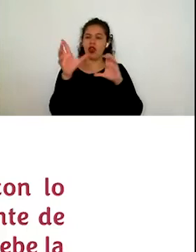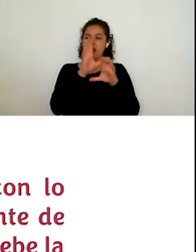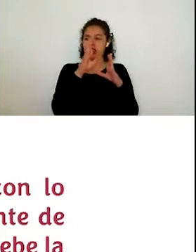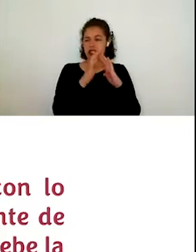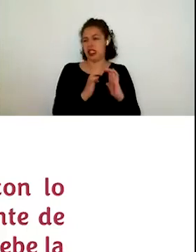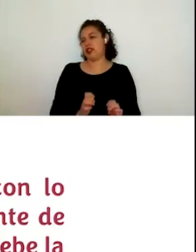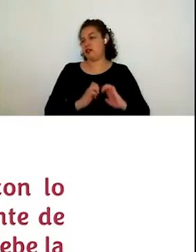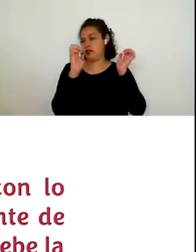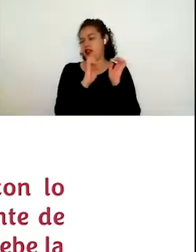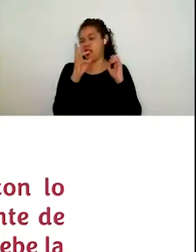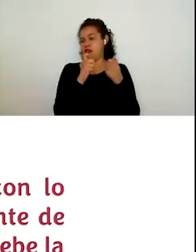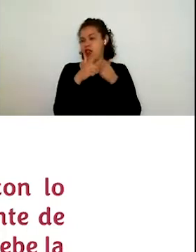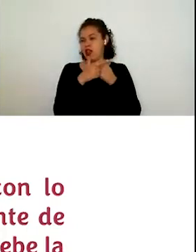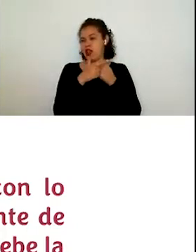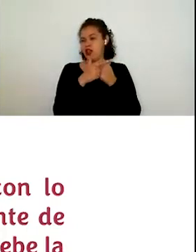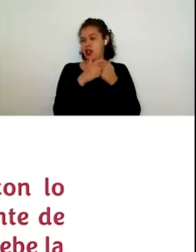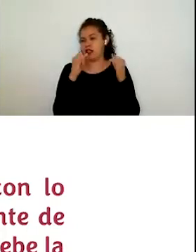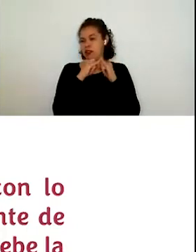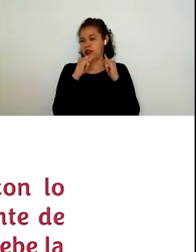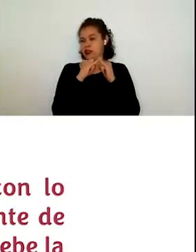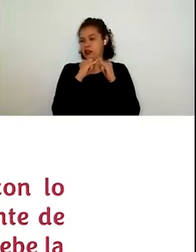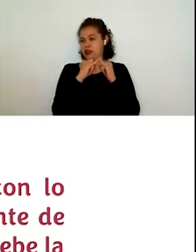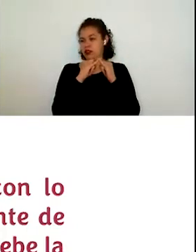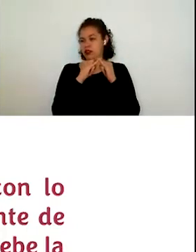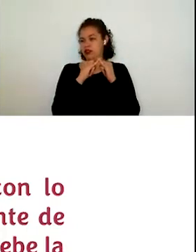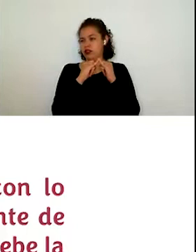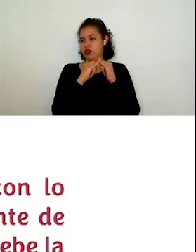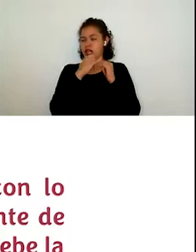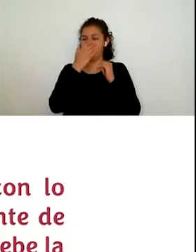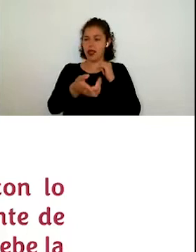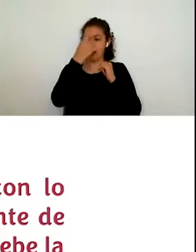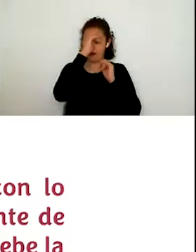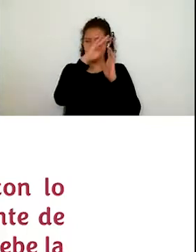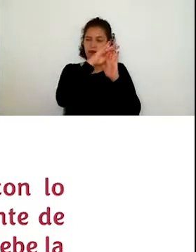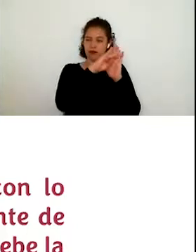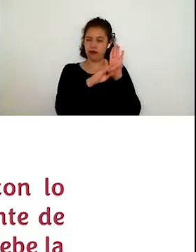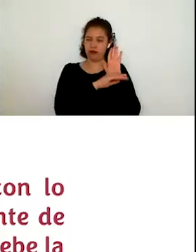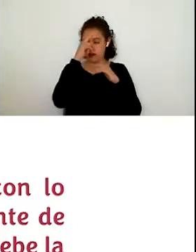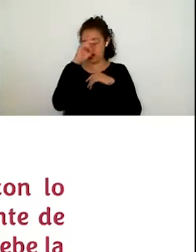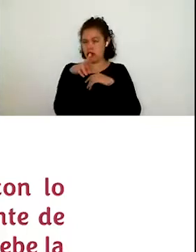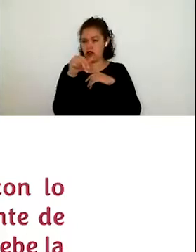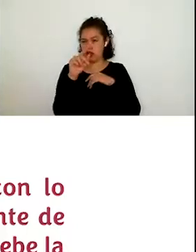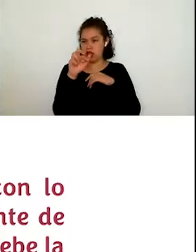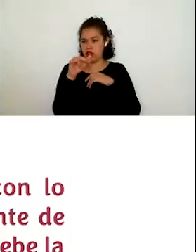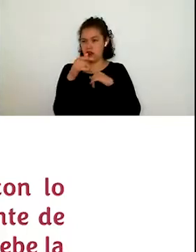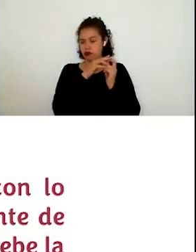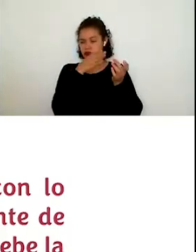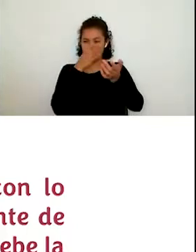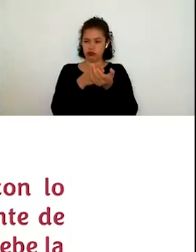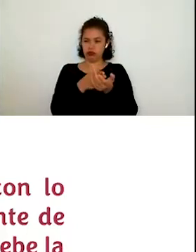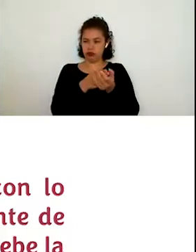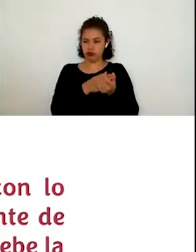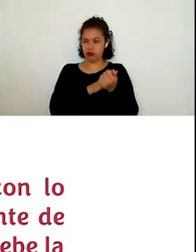las instituciones solamente solicitan la autorización para protocolizar ante notario, porque pues, los notarios no